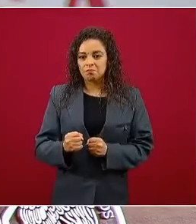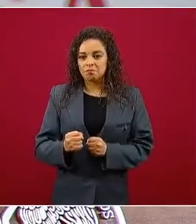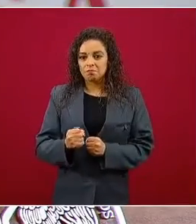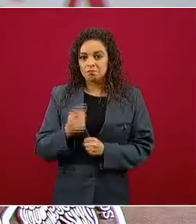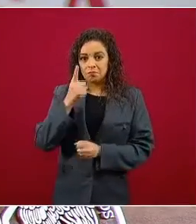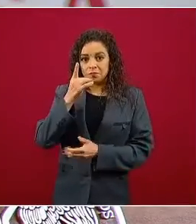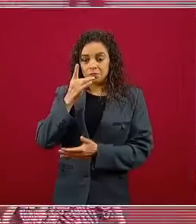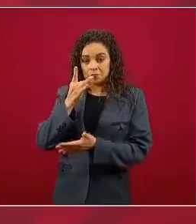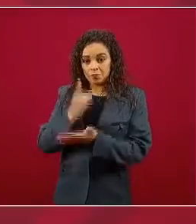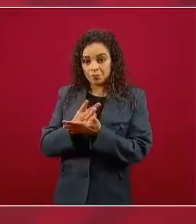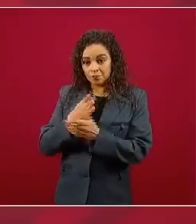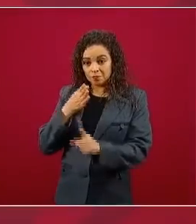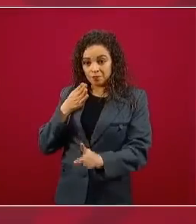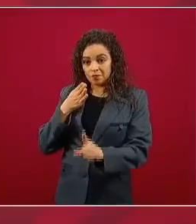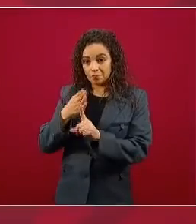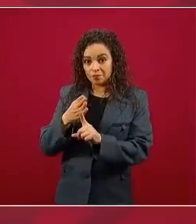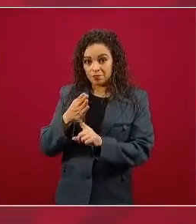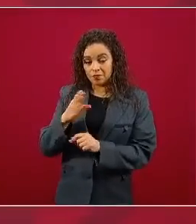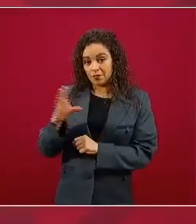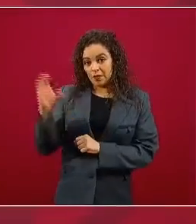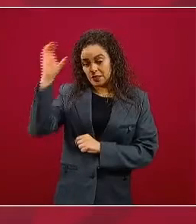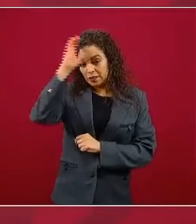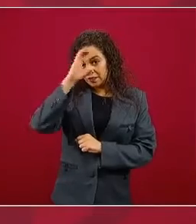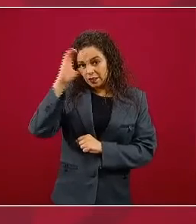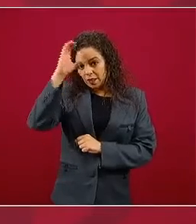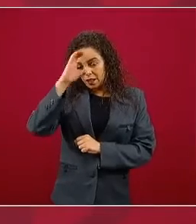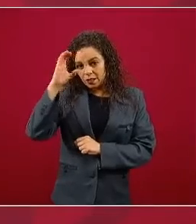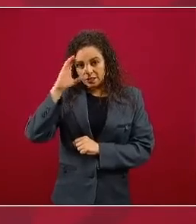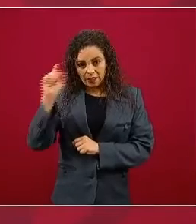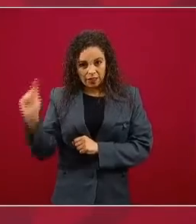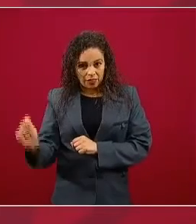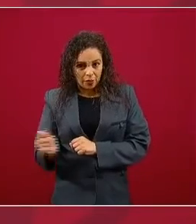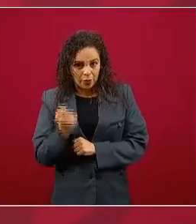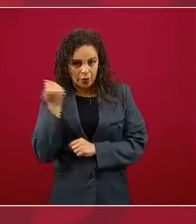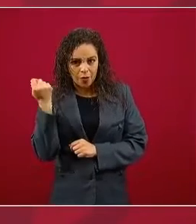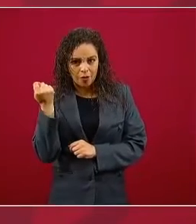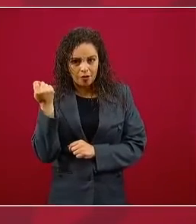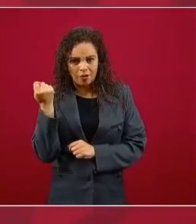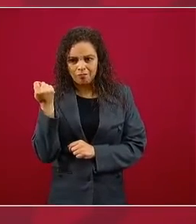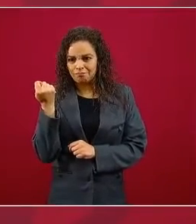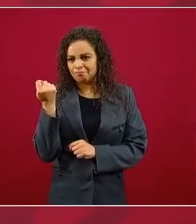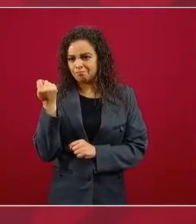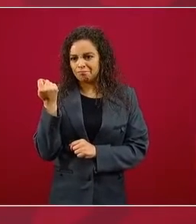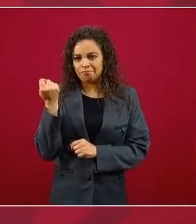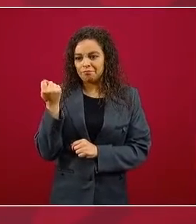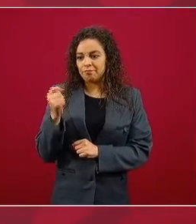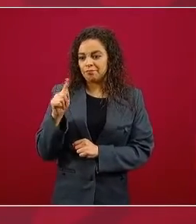y tecnología en México, sino a hacer teoría